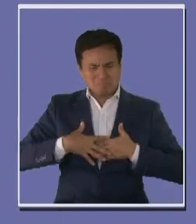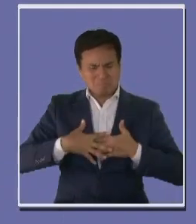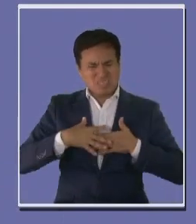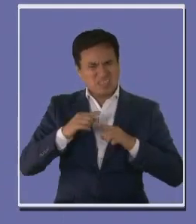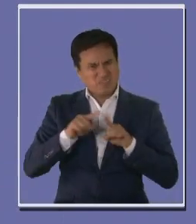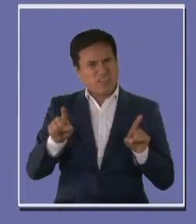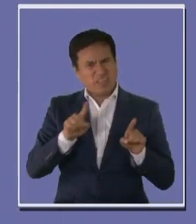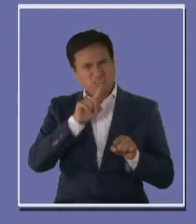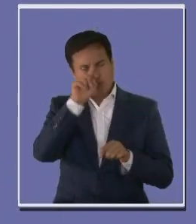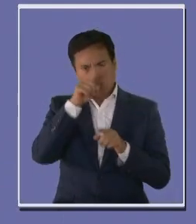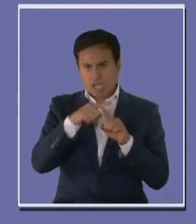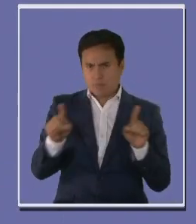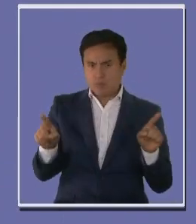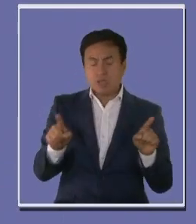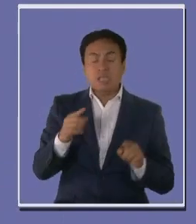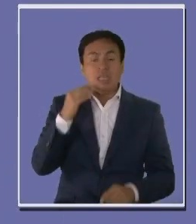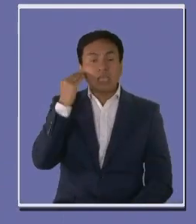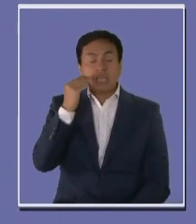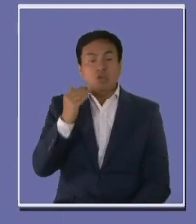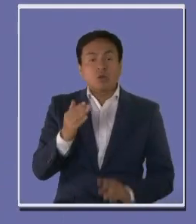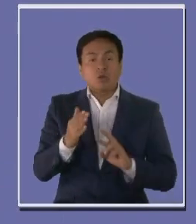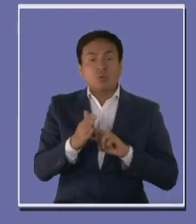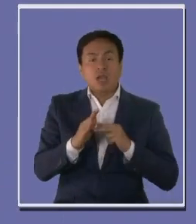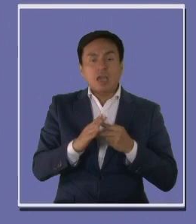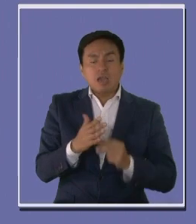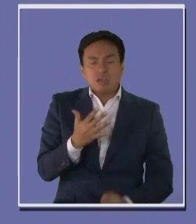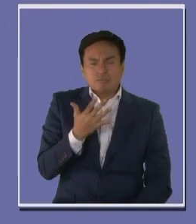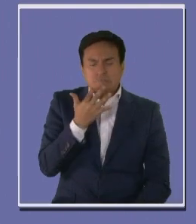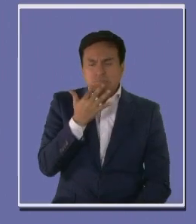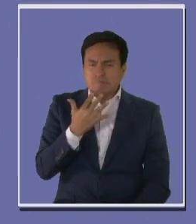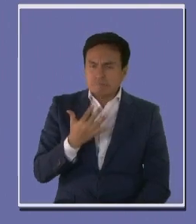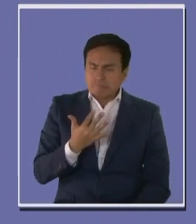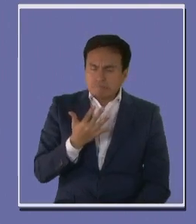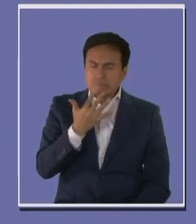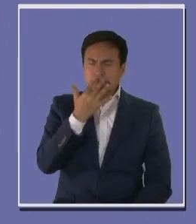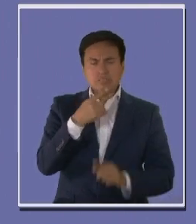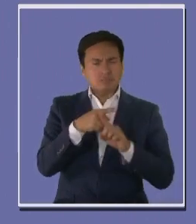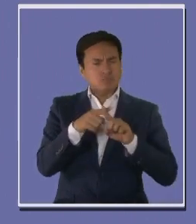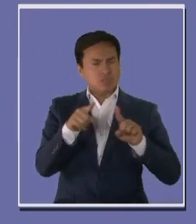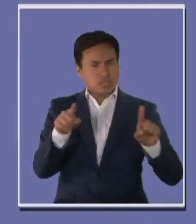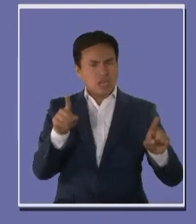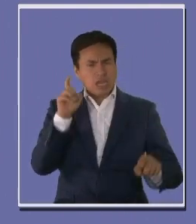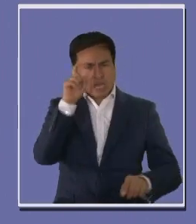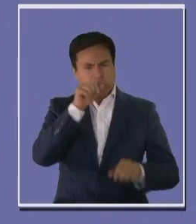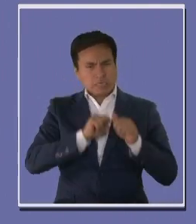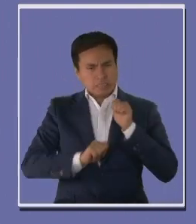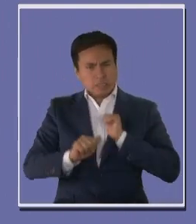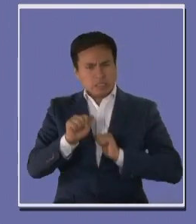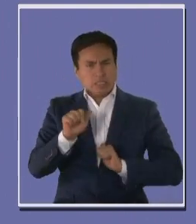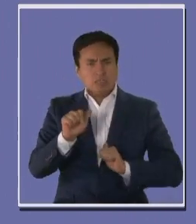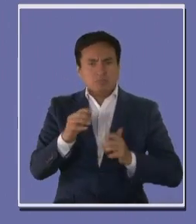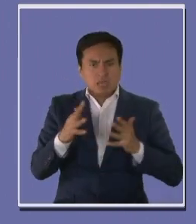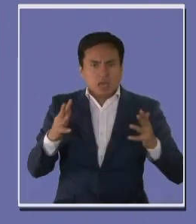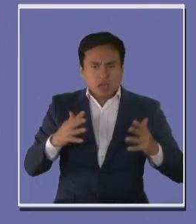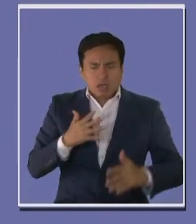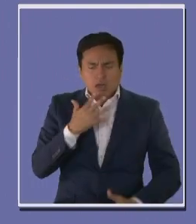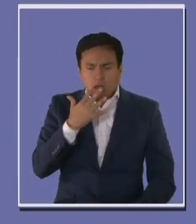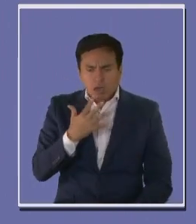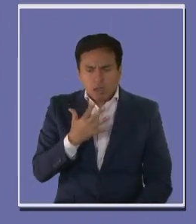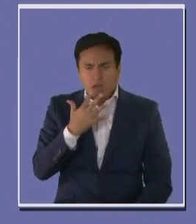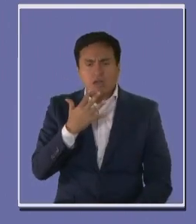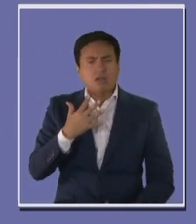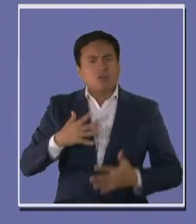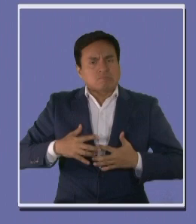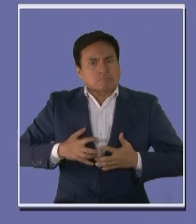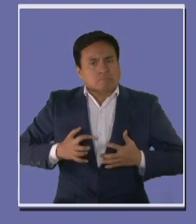diferente a lo habitual es decir que el niño respira de una manera distinta respira con dificultades ustedes ven que está sobre exigido que se le